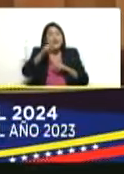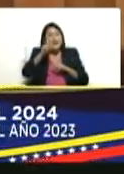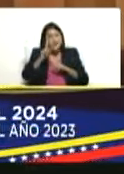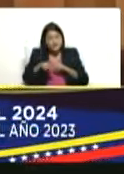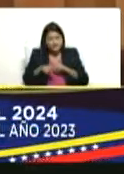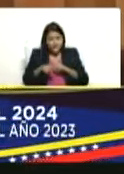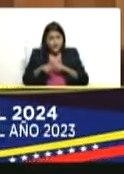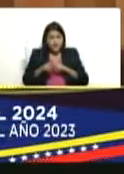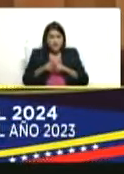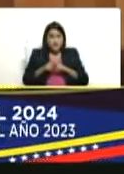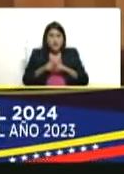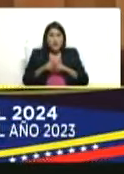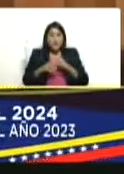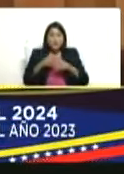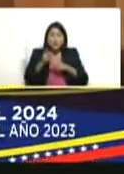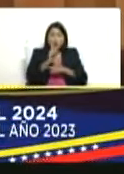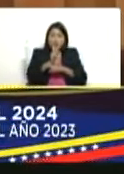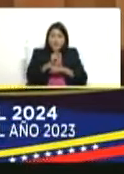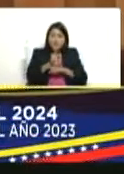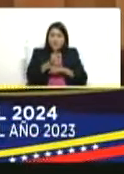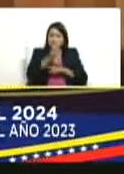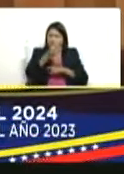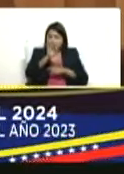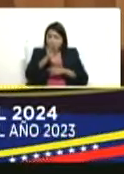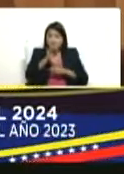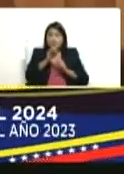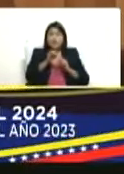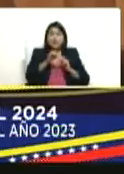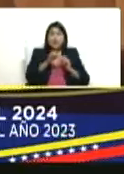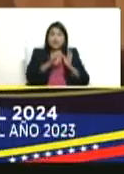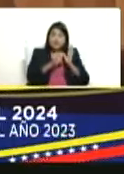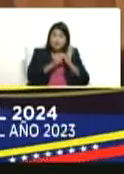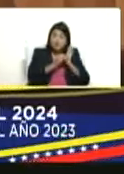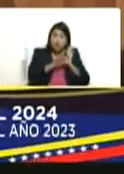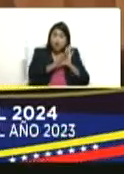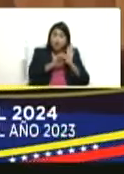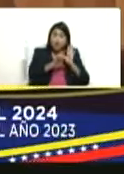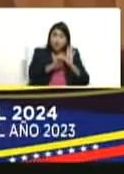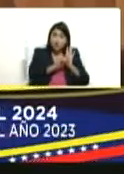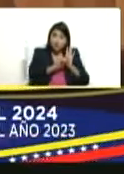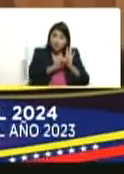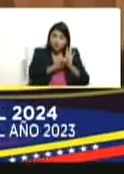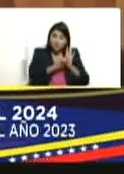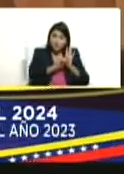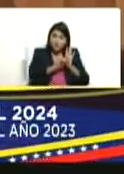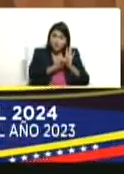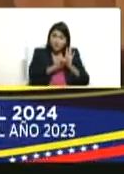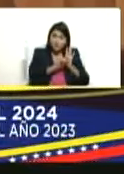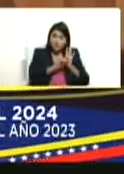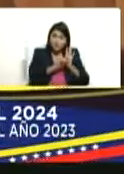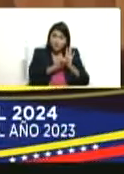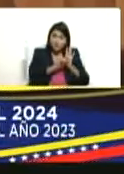de celeridad, eficiencia y eficacia recogidos en la Constitución.